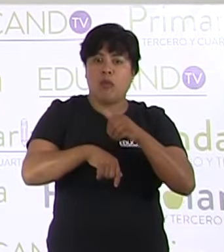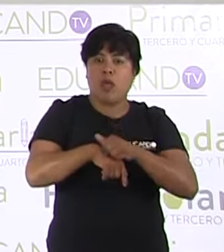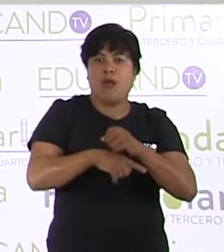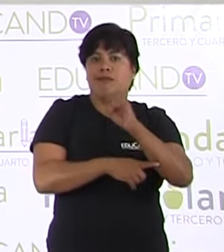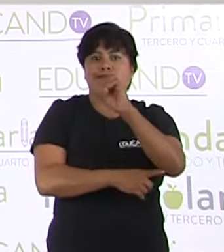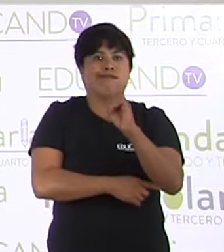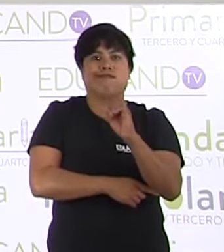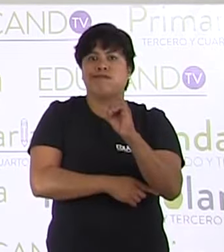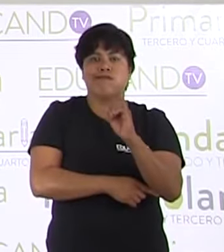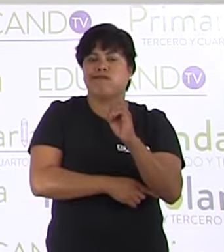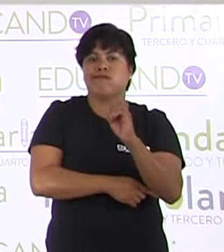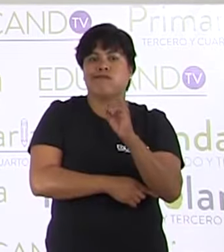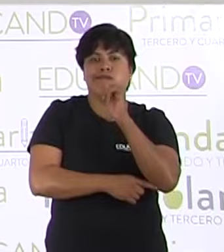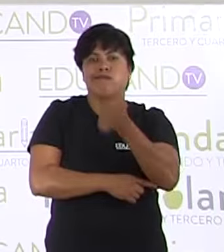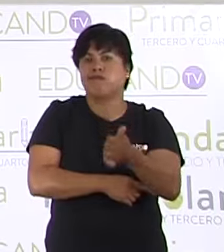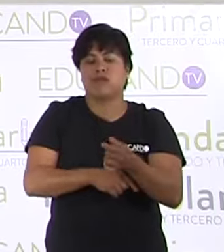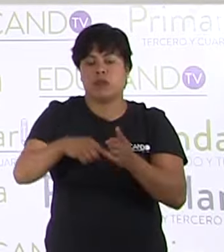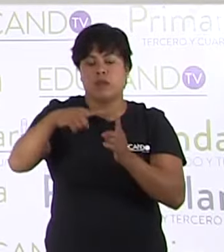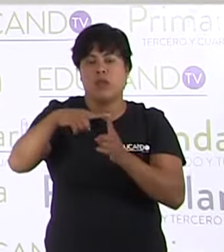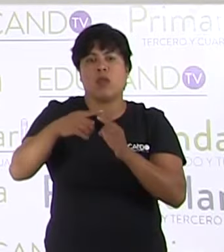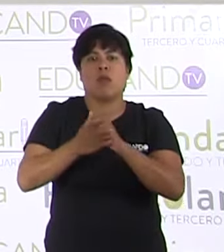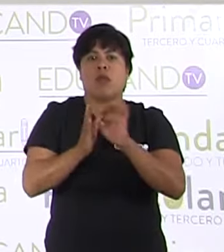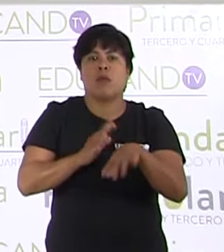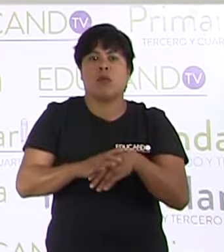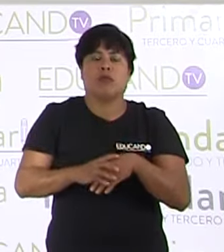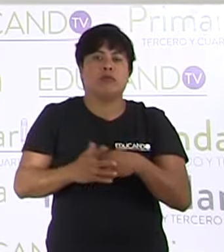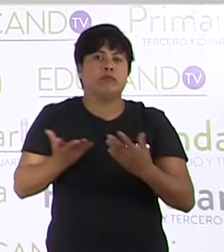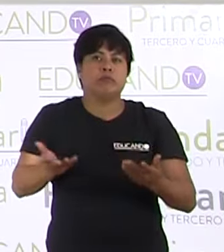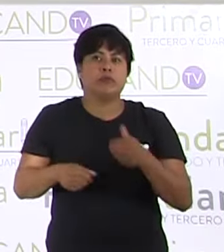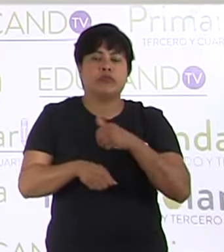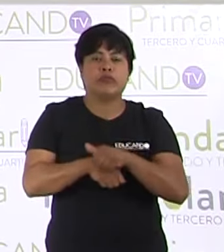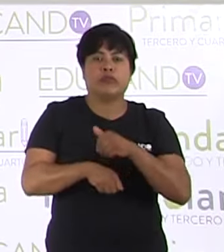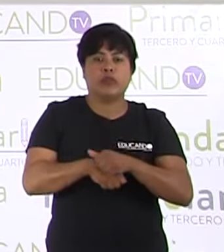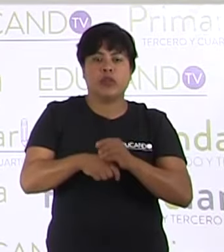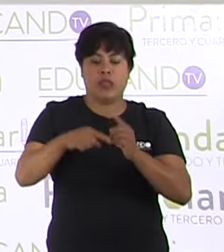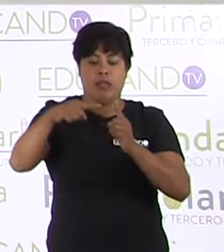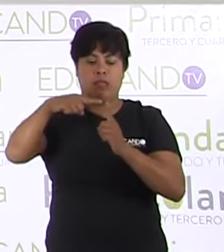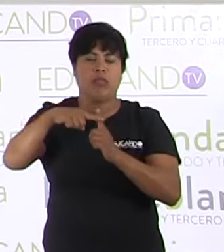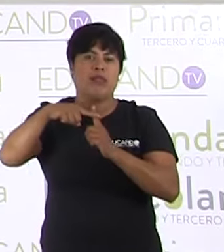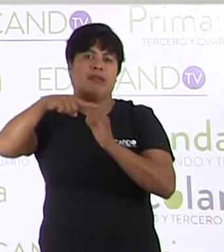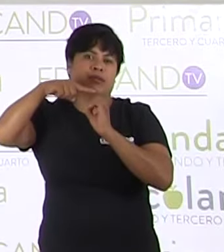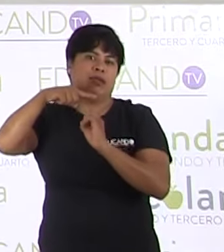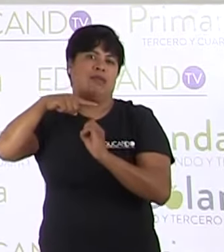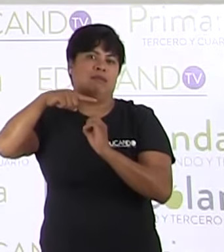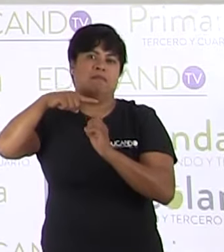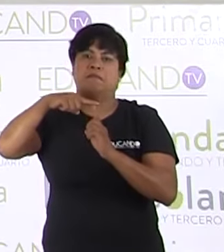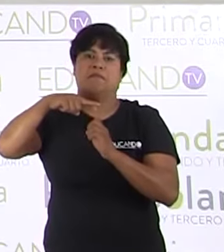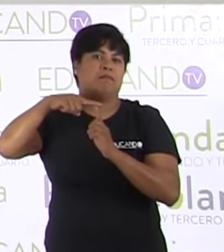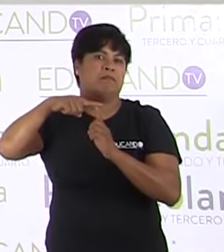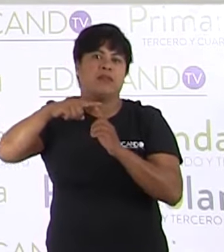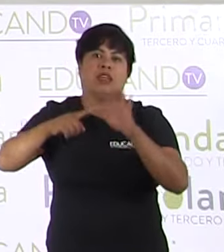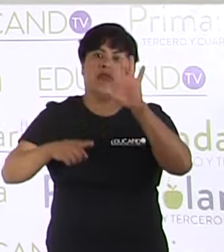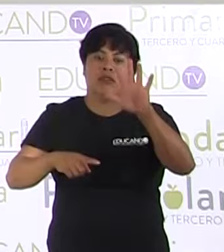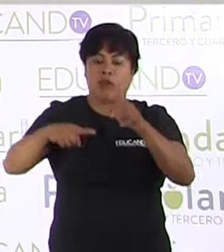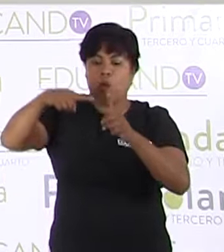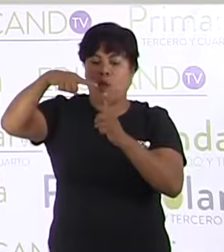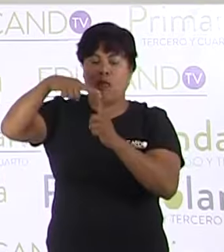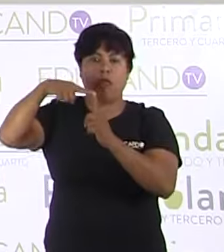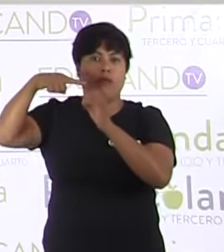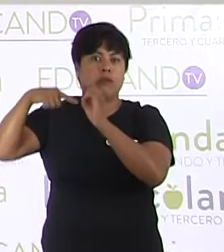nada o es decir no puedes dividir ningún número entre cer sí 5 entre